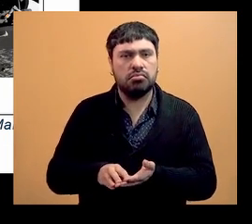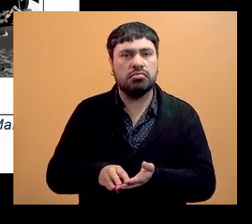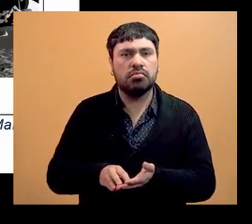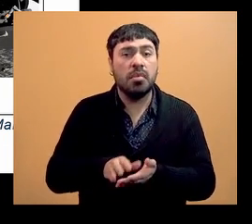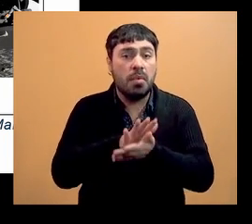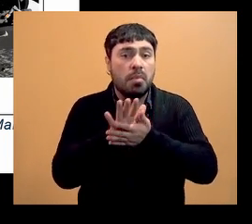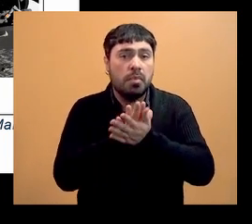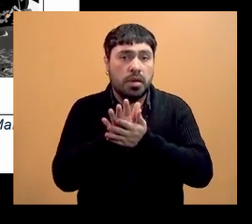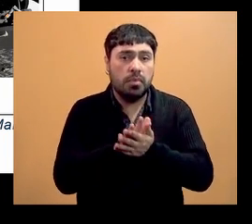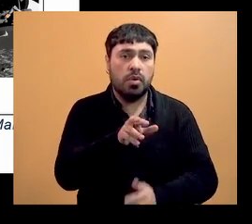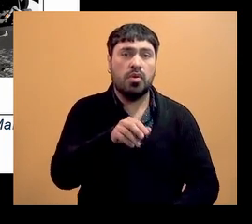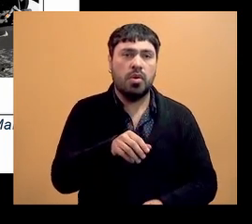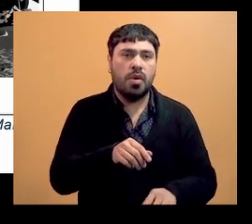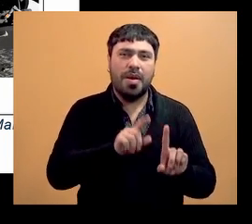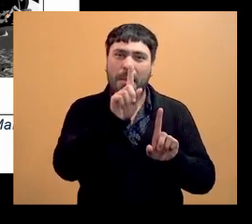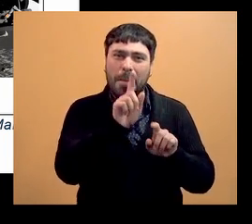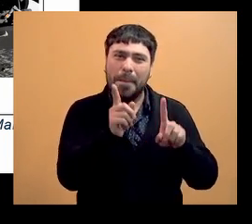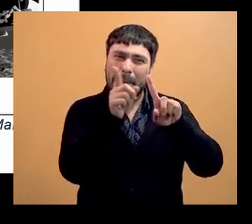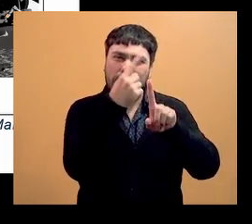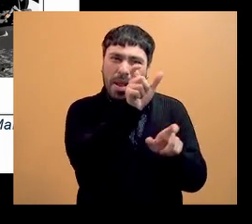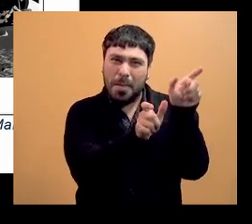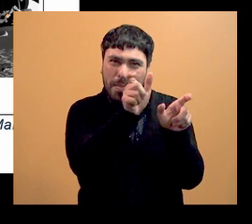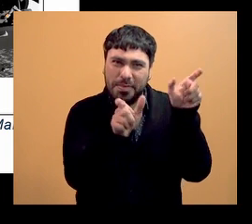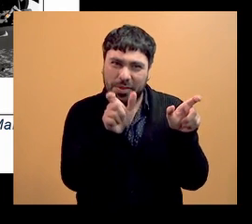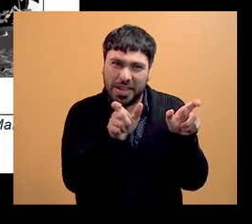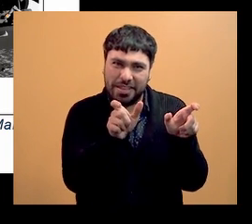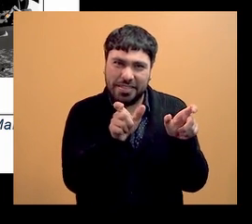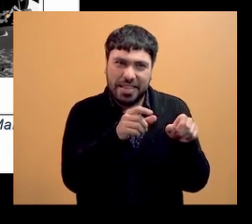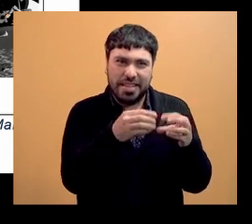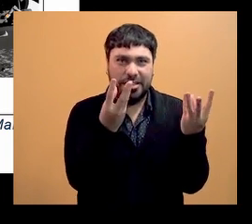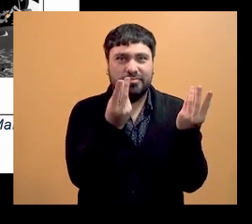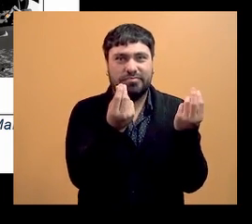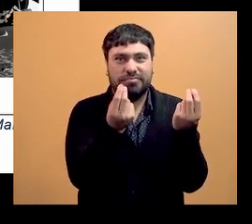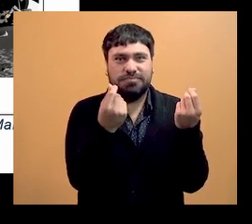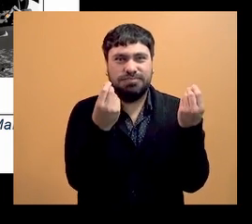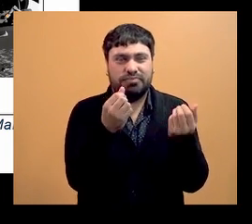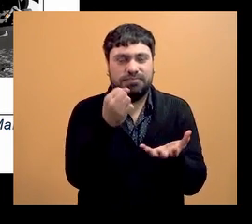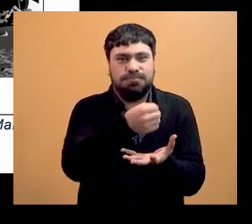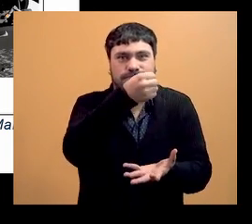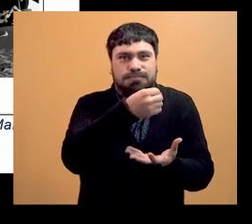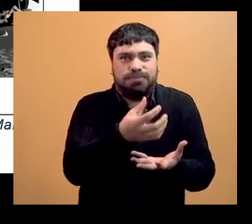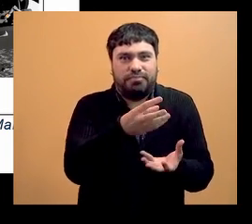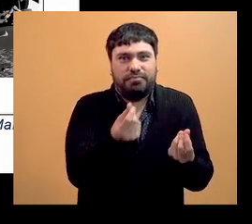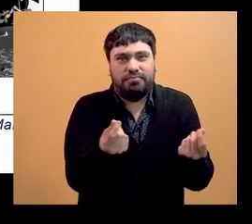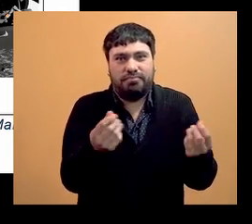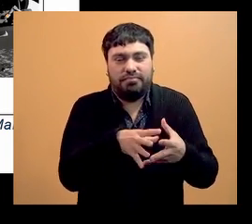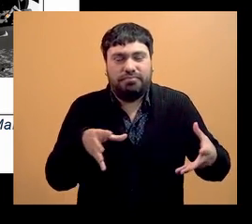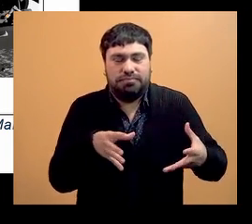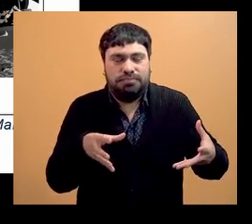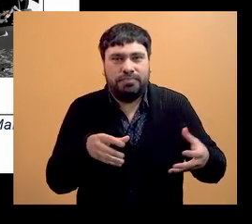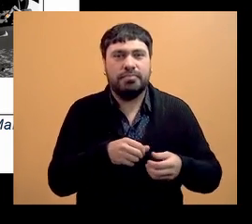los primeros millonarios rusos que subieron a la ex Mir, estación espacial rusa. Luego los rusos también subieron a